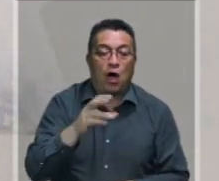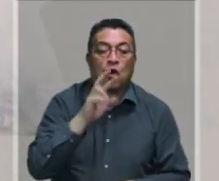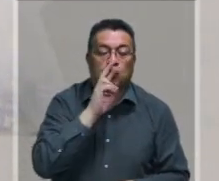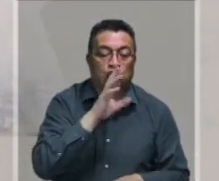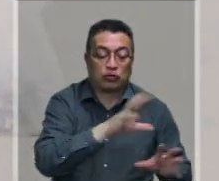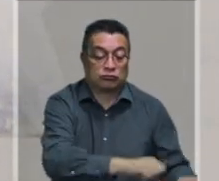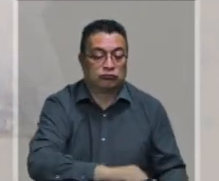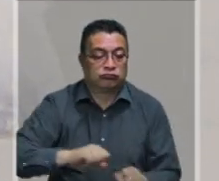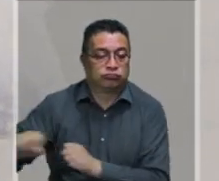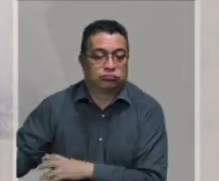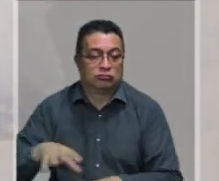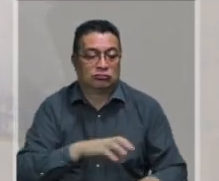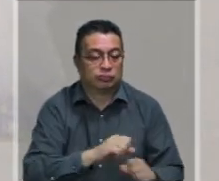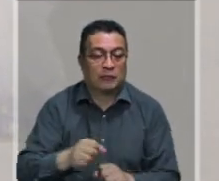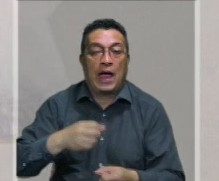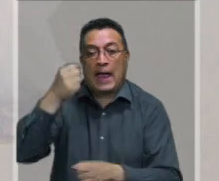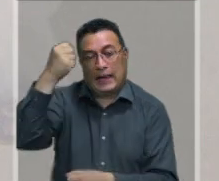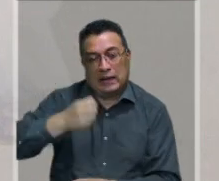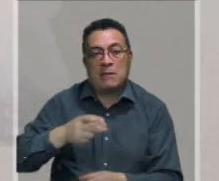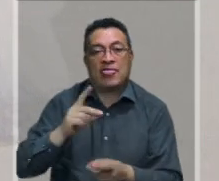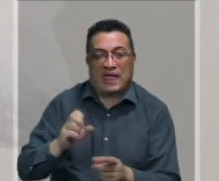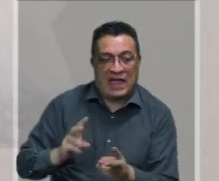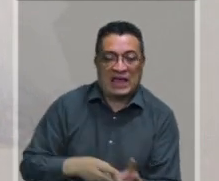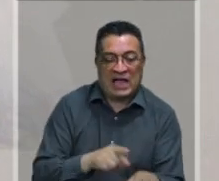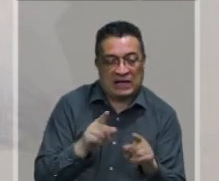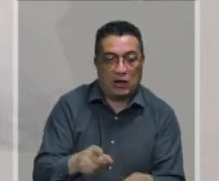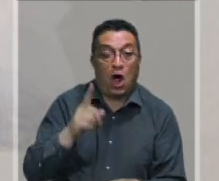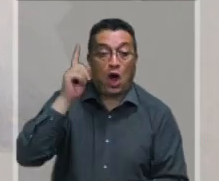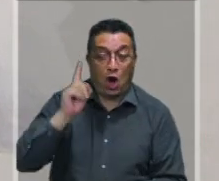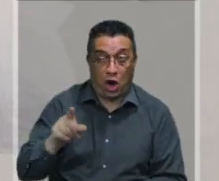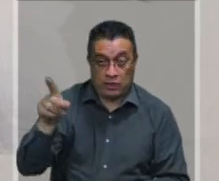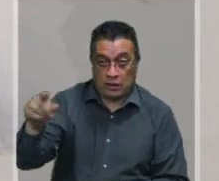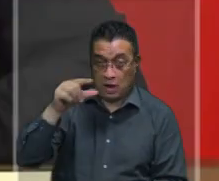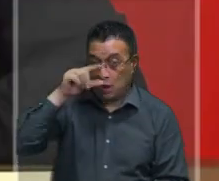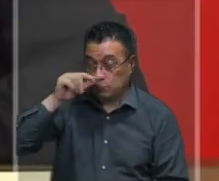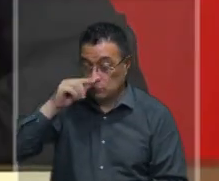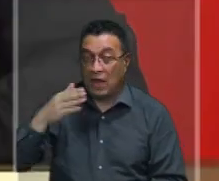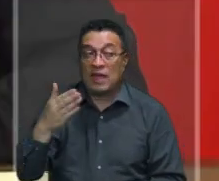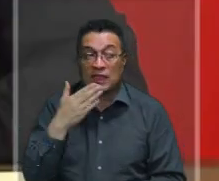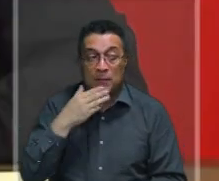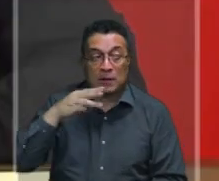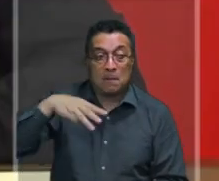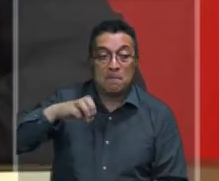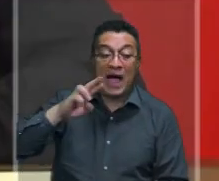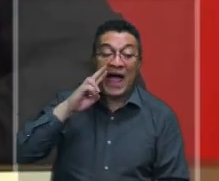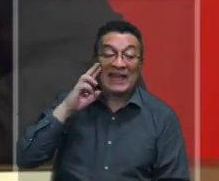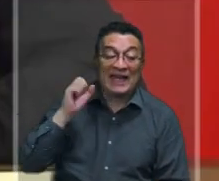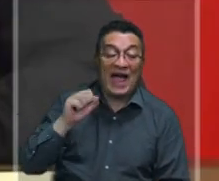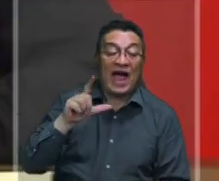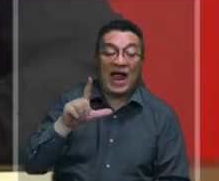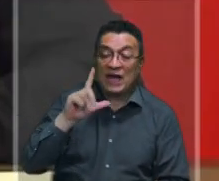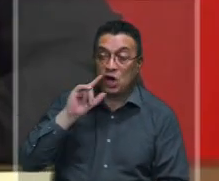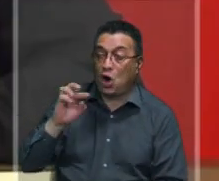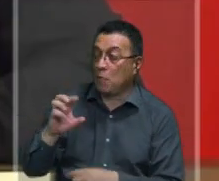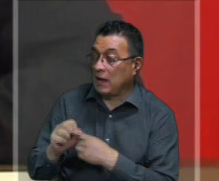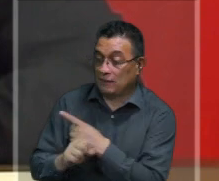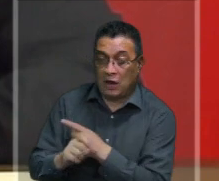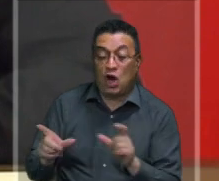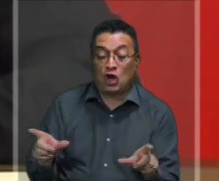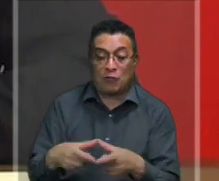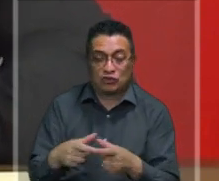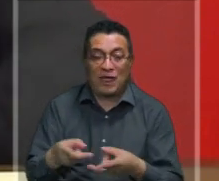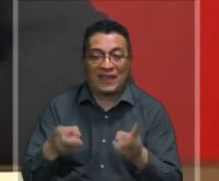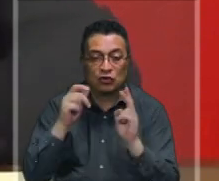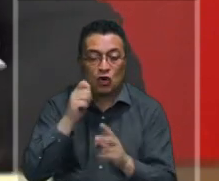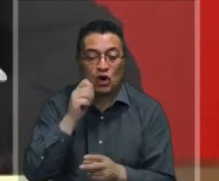que constituyen crímenes de guerra. La orden no es solo contra Putin, también contra María Liova-Belova, comisionada para los derechos del niño de